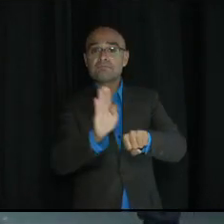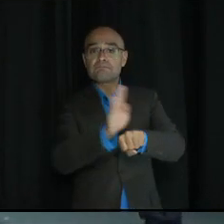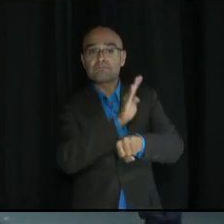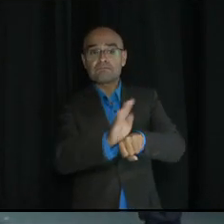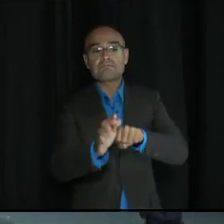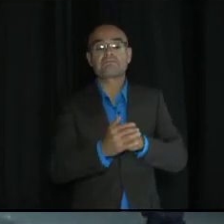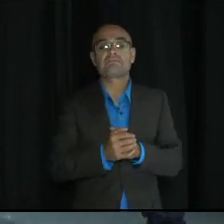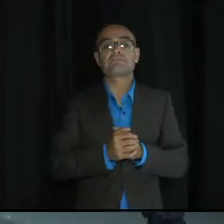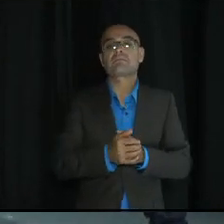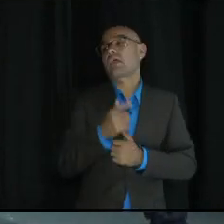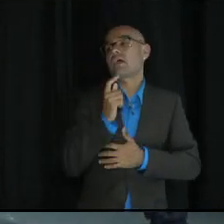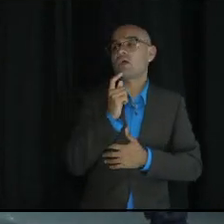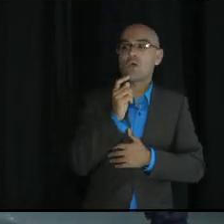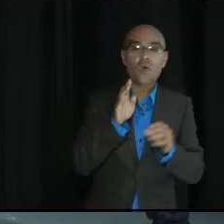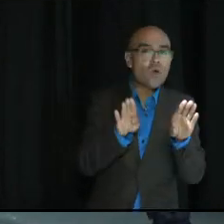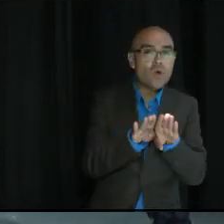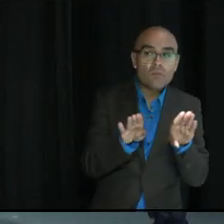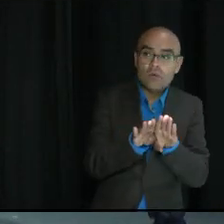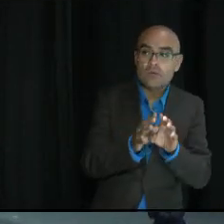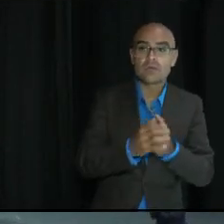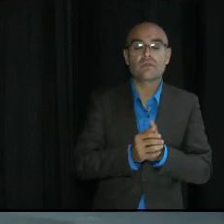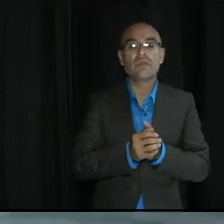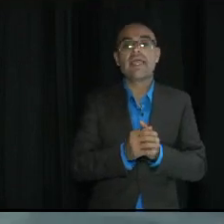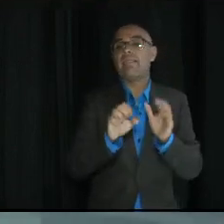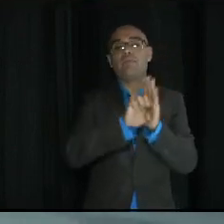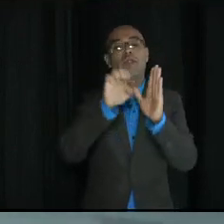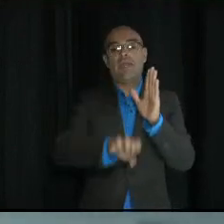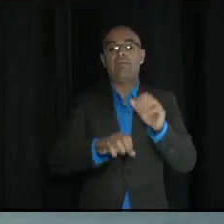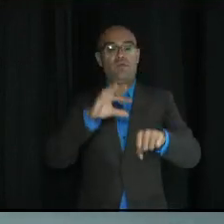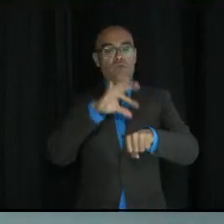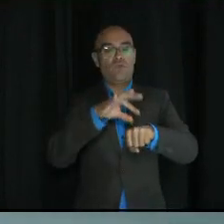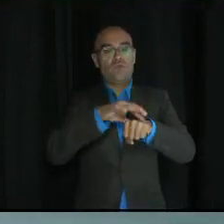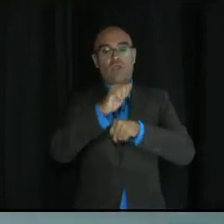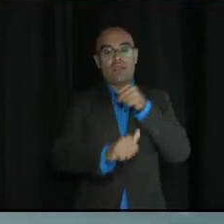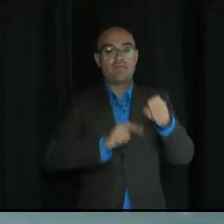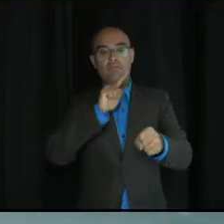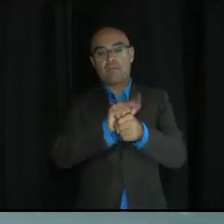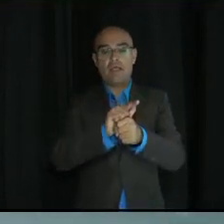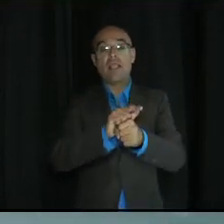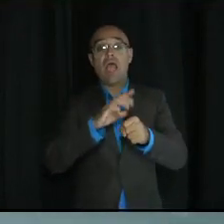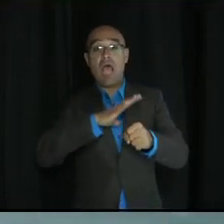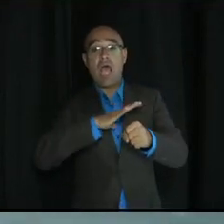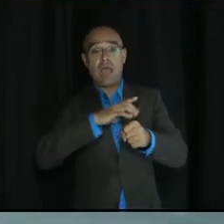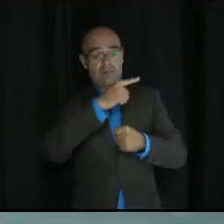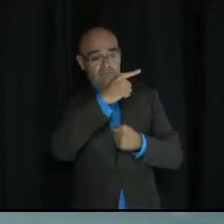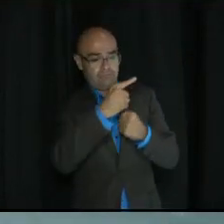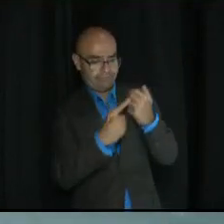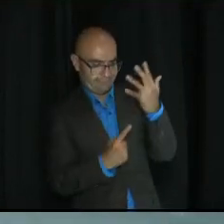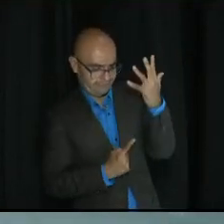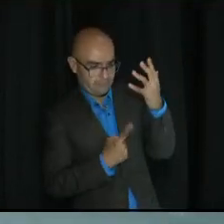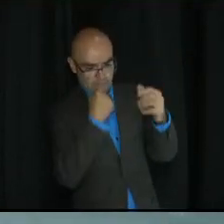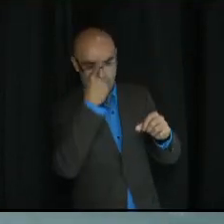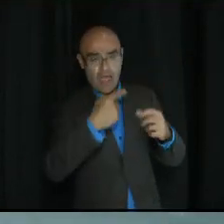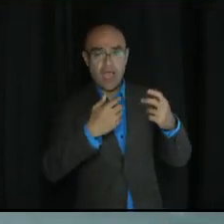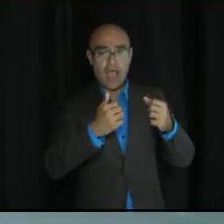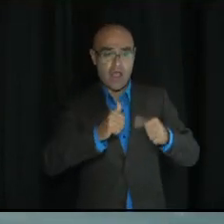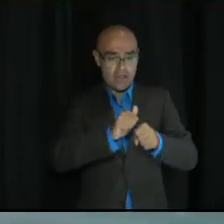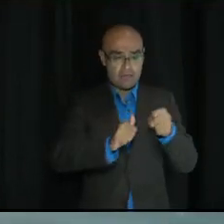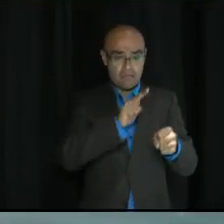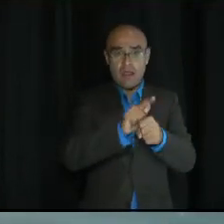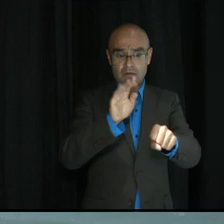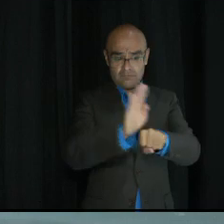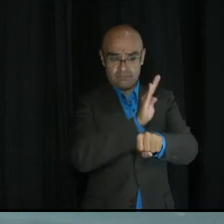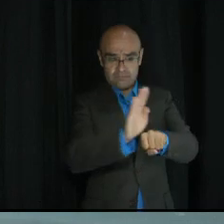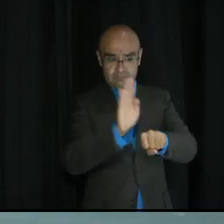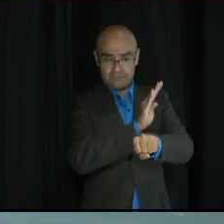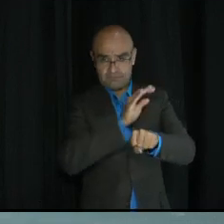modo, parece ser que en medicina veterinaria se le denominan como 5 libertades del bienestar animal. Estas se